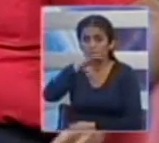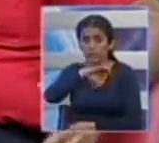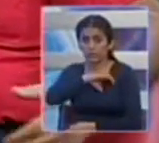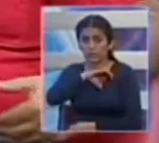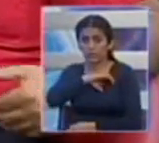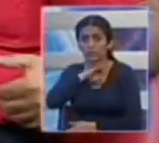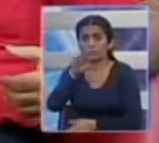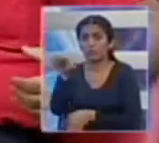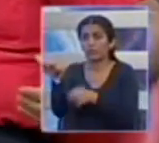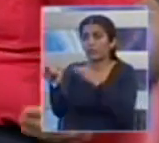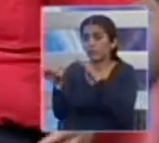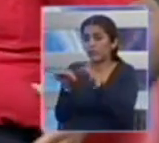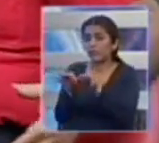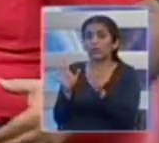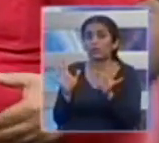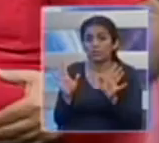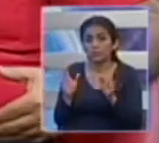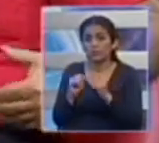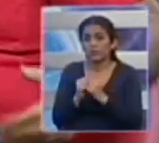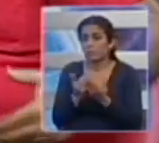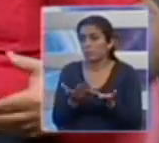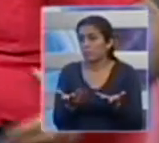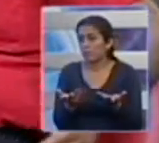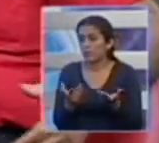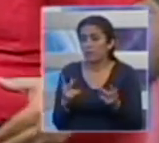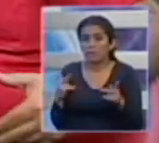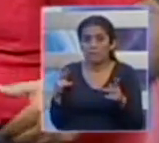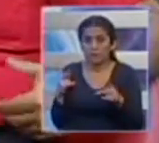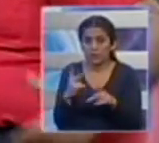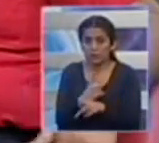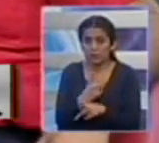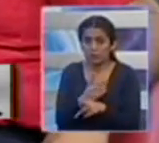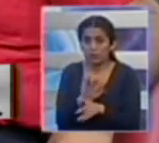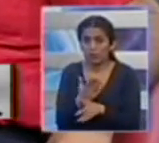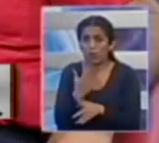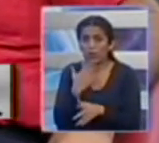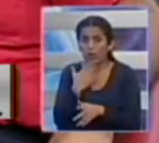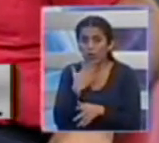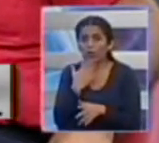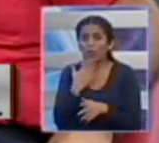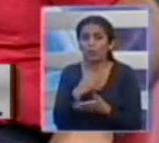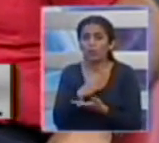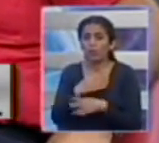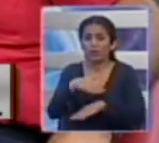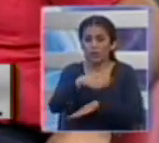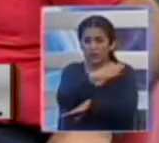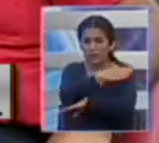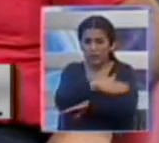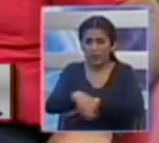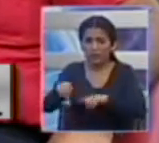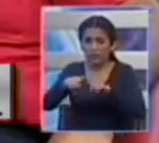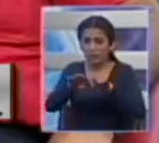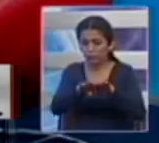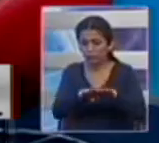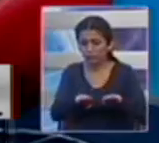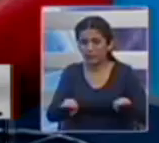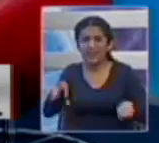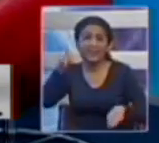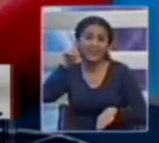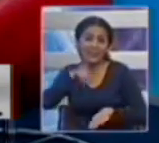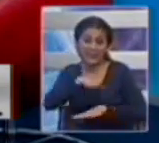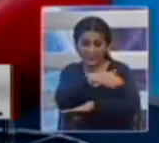habla de áreas regeneradas, uh-huh, sobre asfalto no se lo puede hacer y demás cosas. Pero es importante que la gente tenga a veces